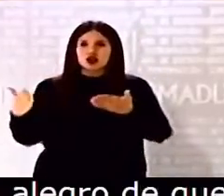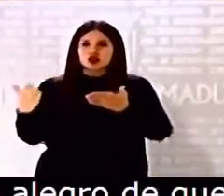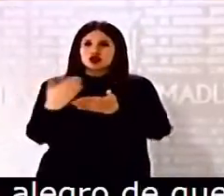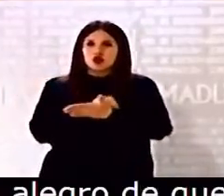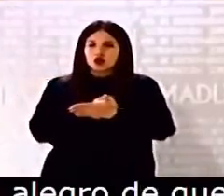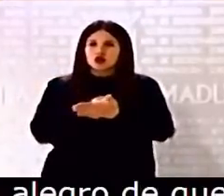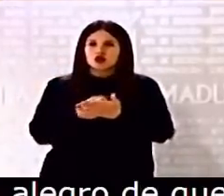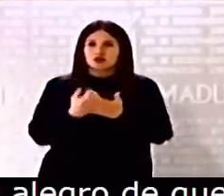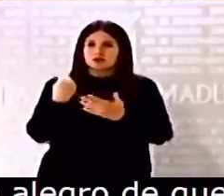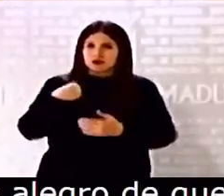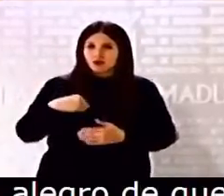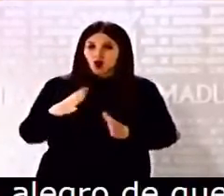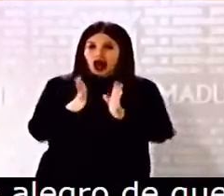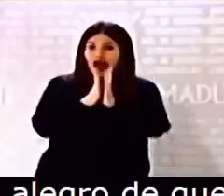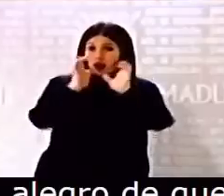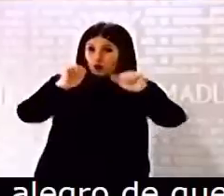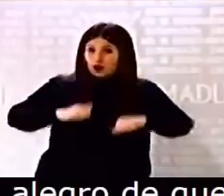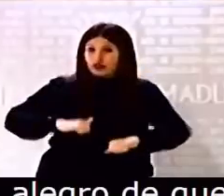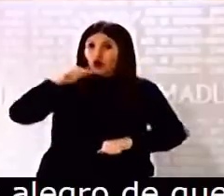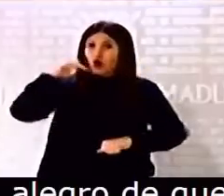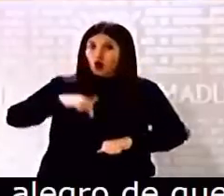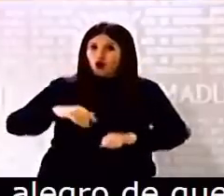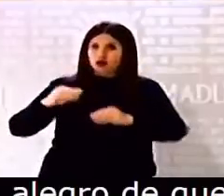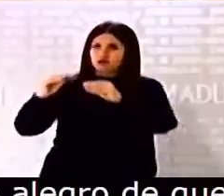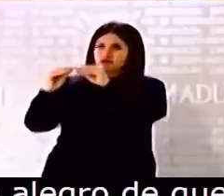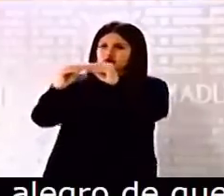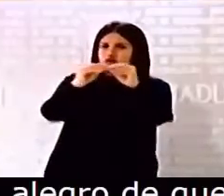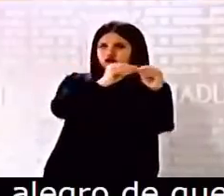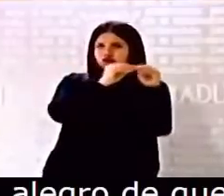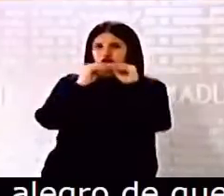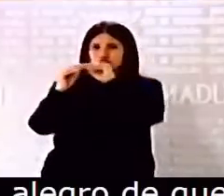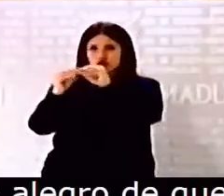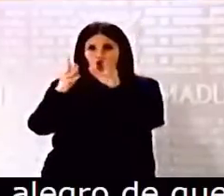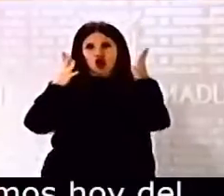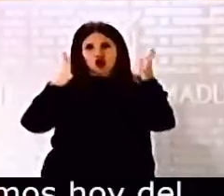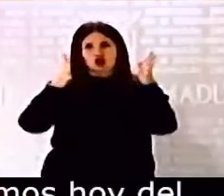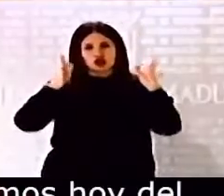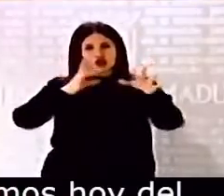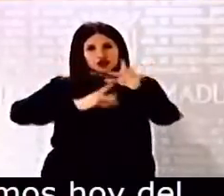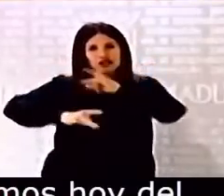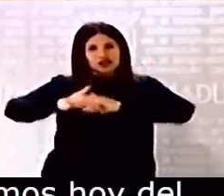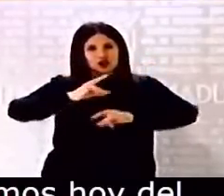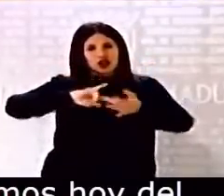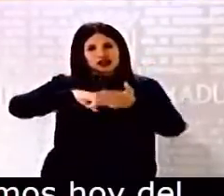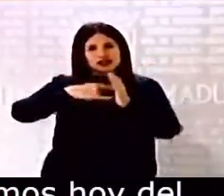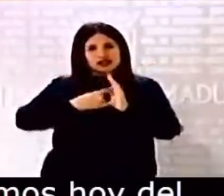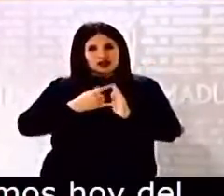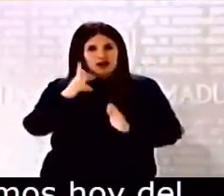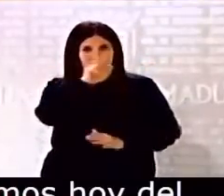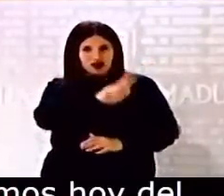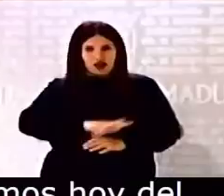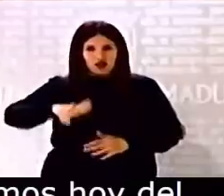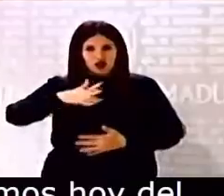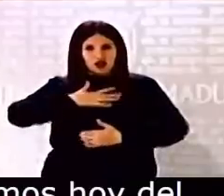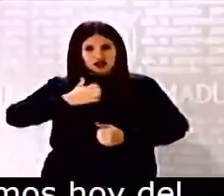a este acuerdo que tenemos hoy del Consejo Interterritorial del Sistema Nacional de Salud,